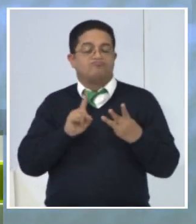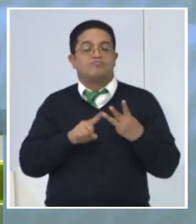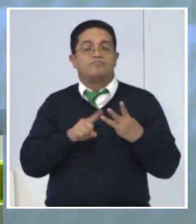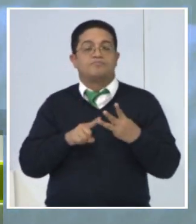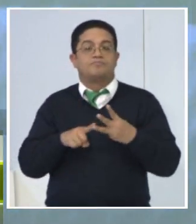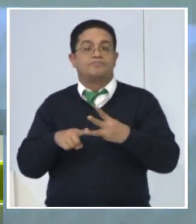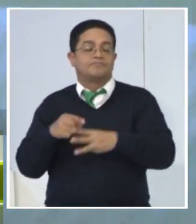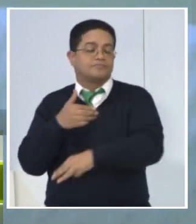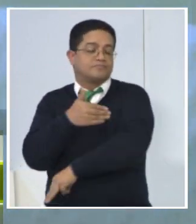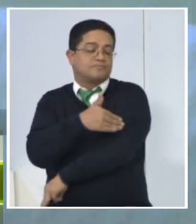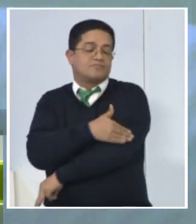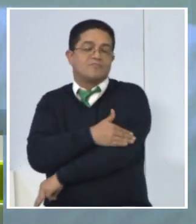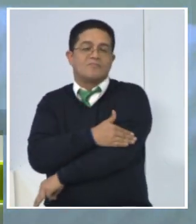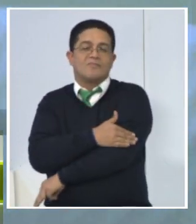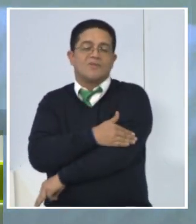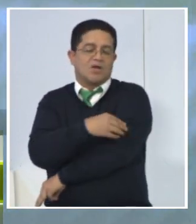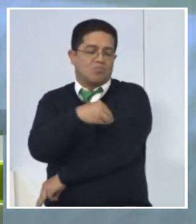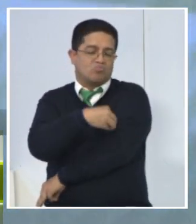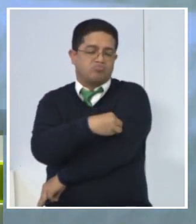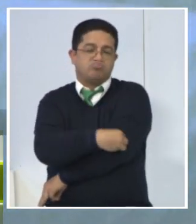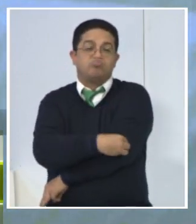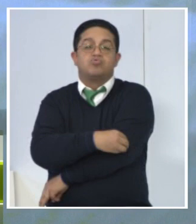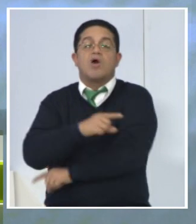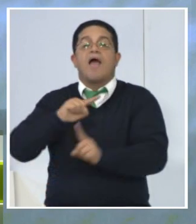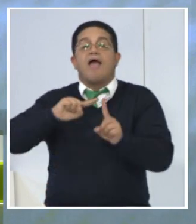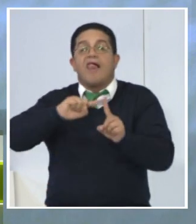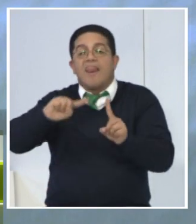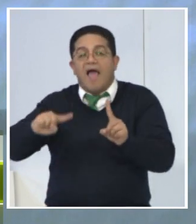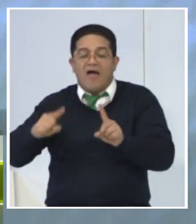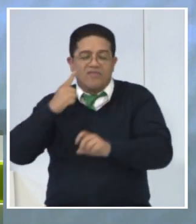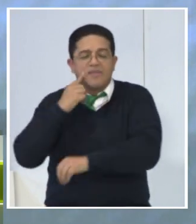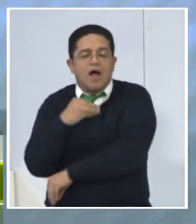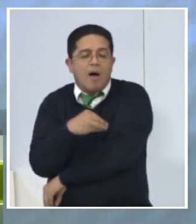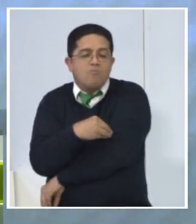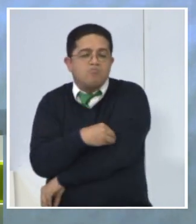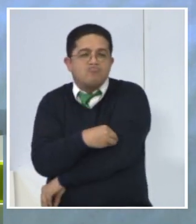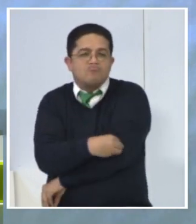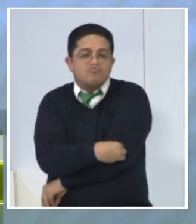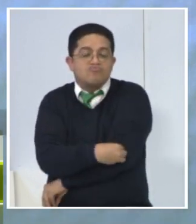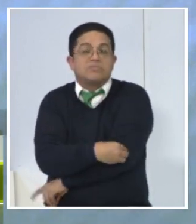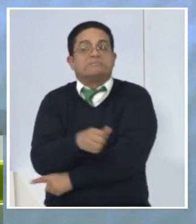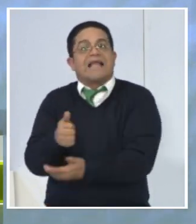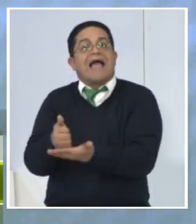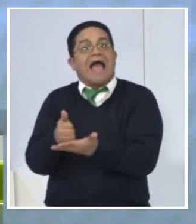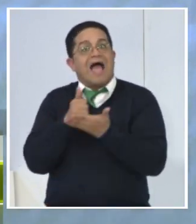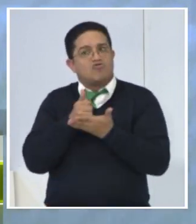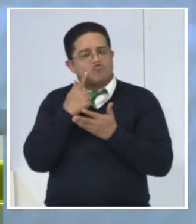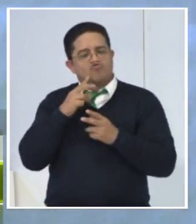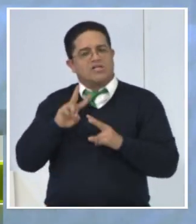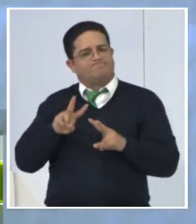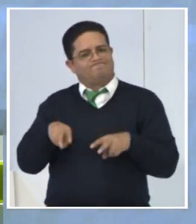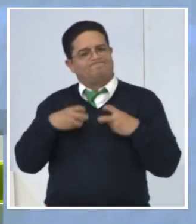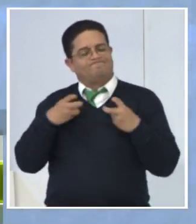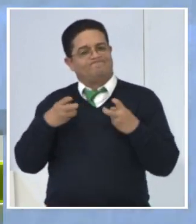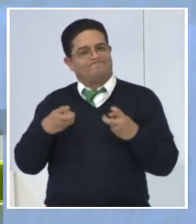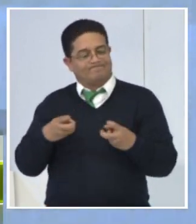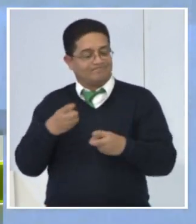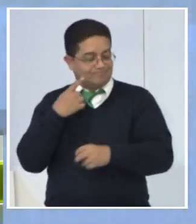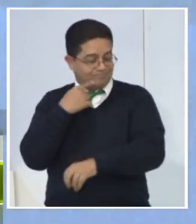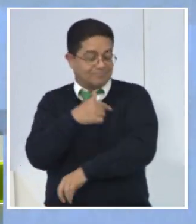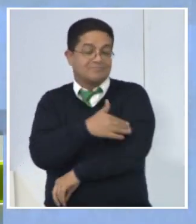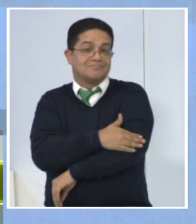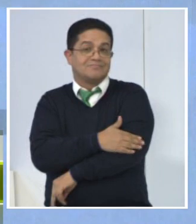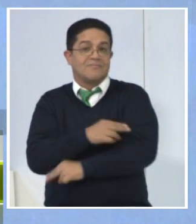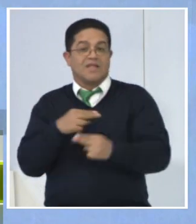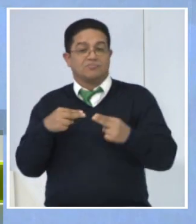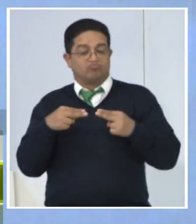de choque focales, ¿ok? Que ayudan pues a producir de nuevo lesión en la